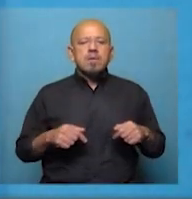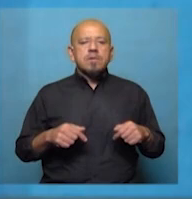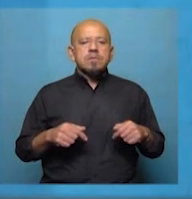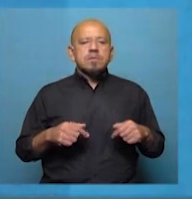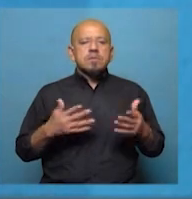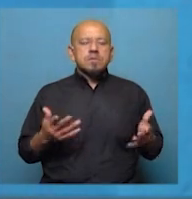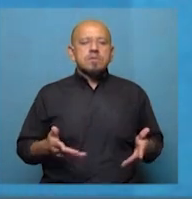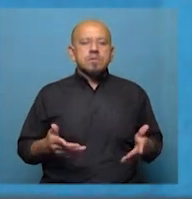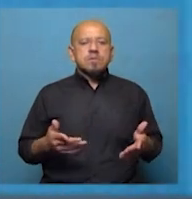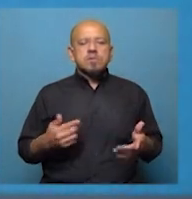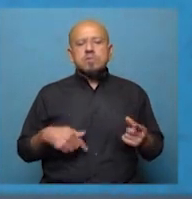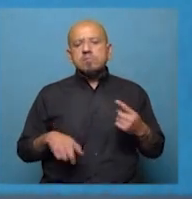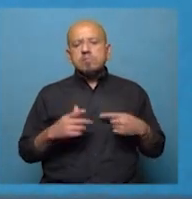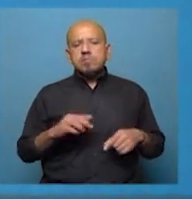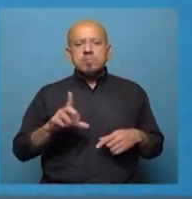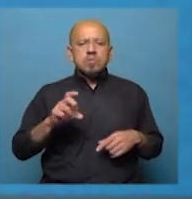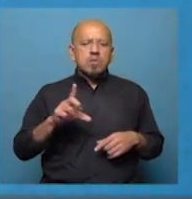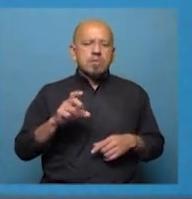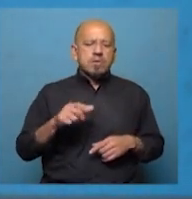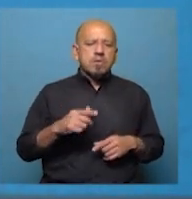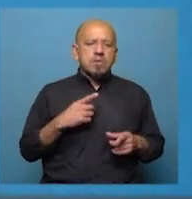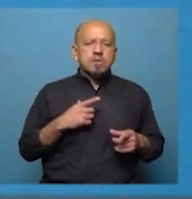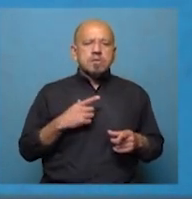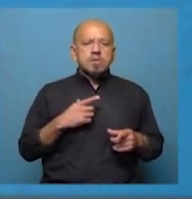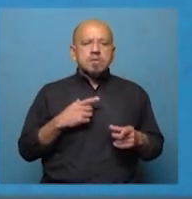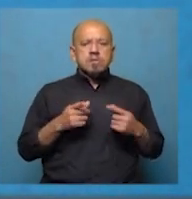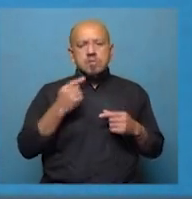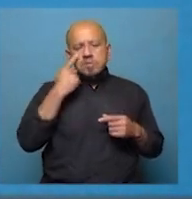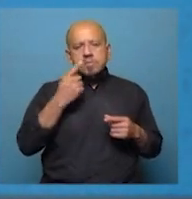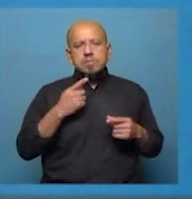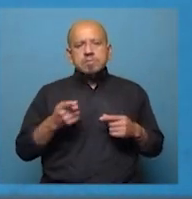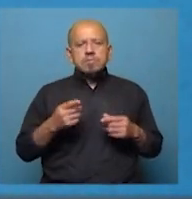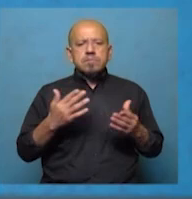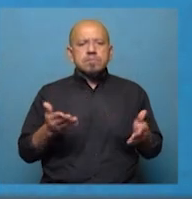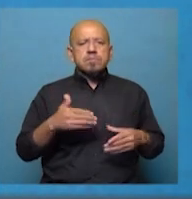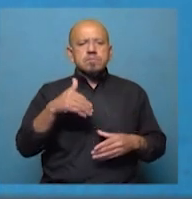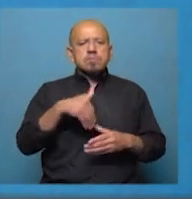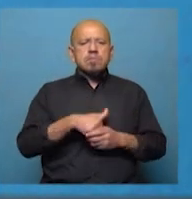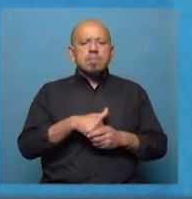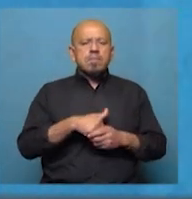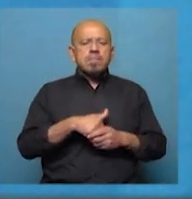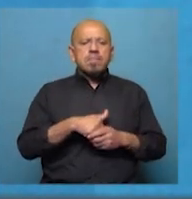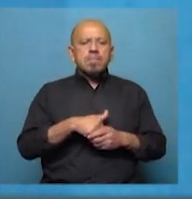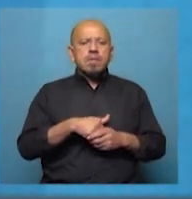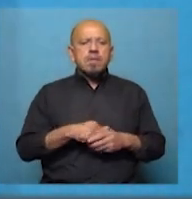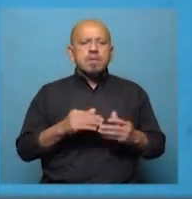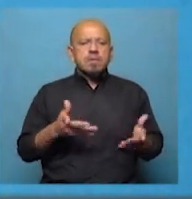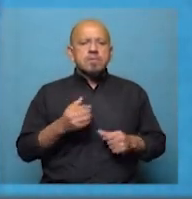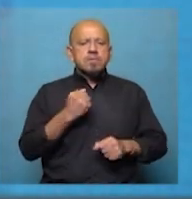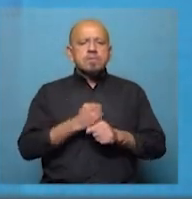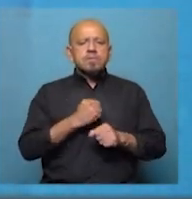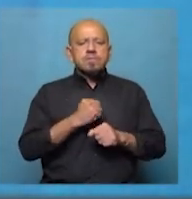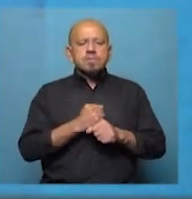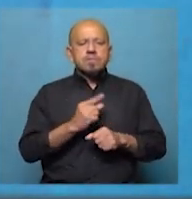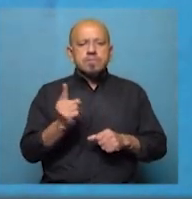muy intensa este obviamente formaste parte de todo esto que estábamos viendo de esa votación de lo que pasaba con los trabajadores de los